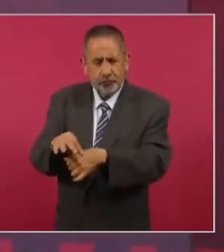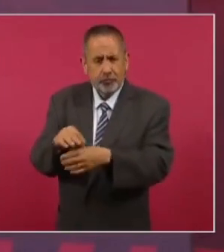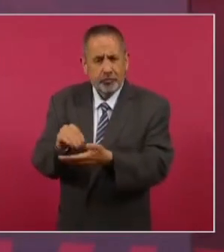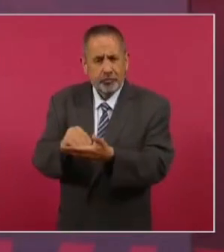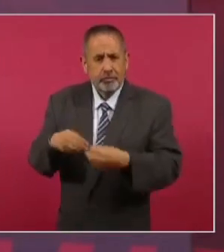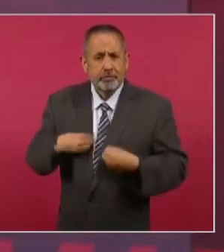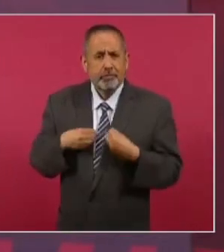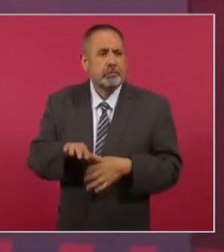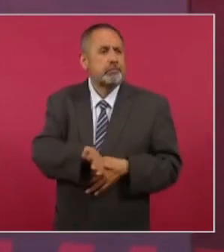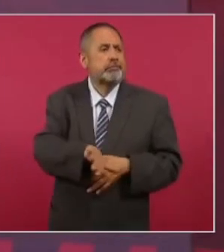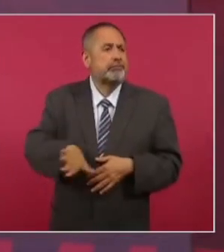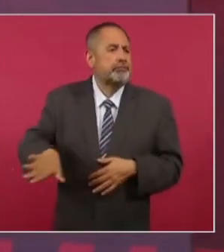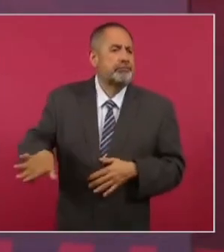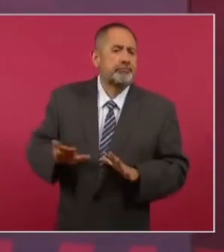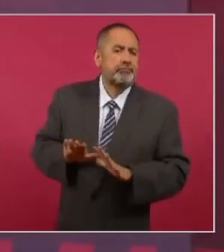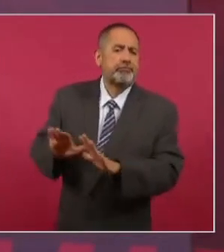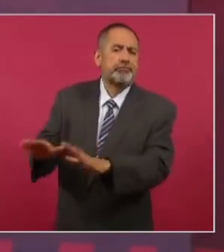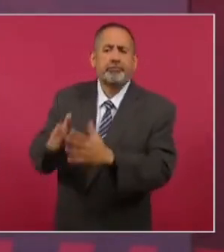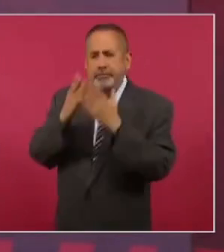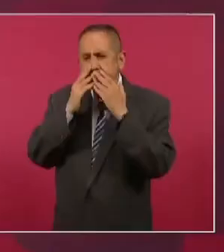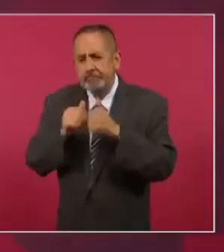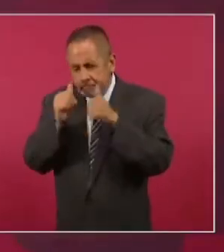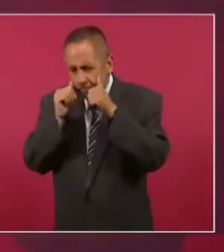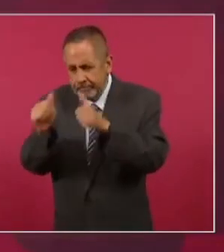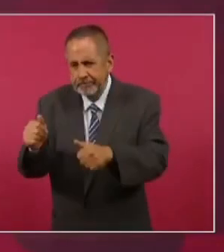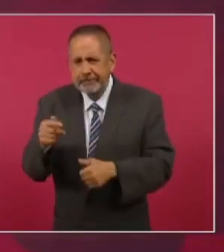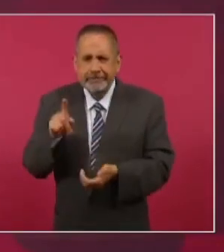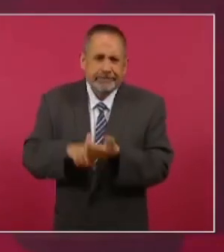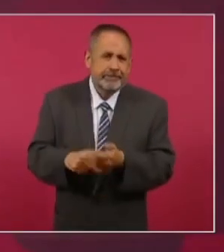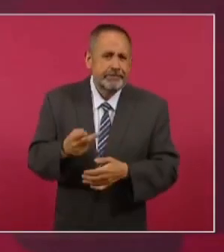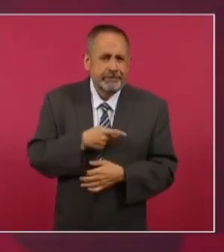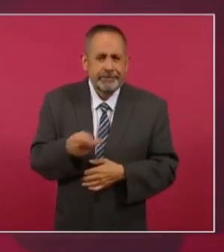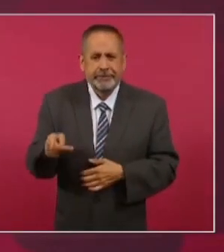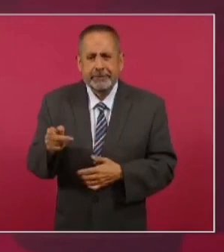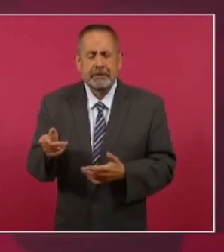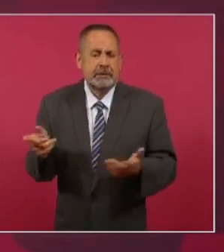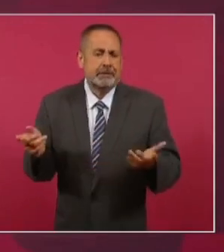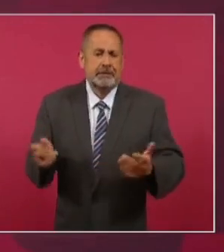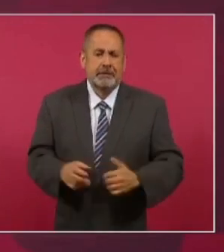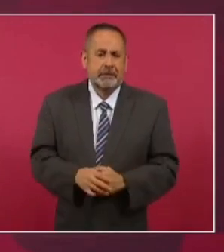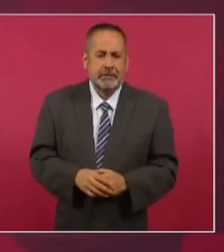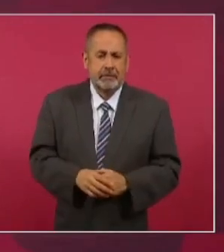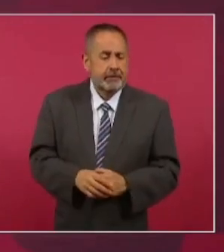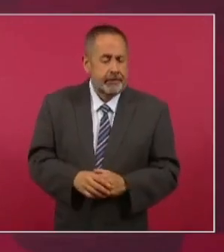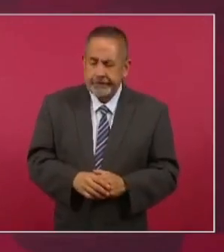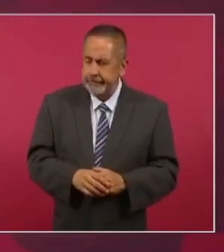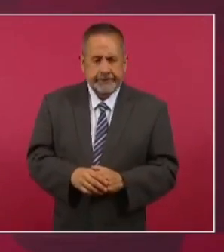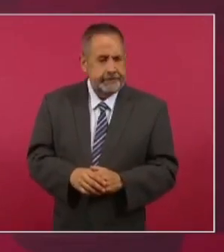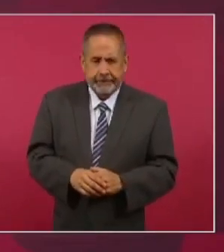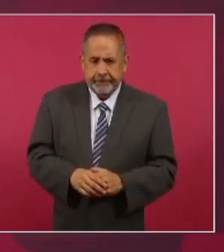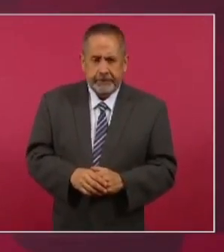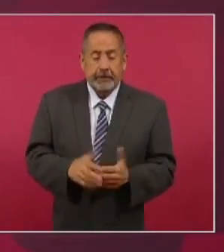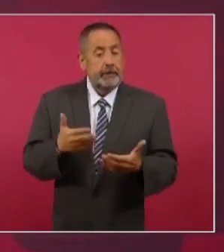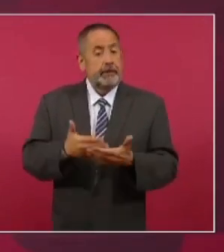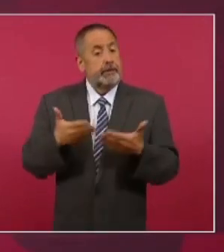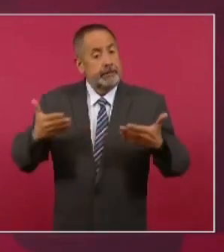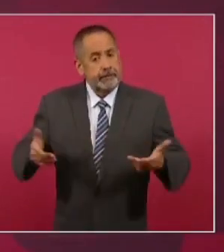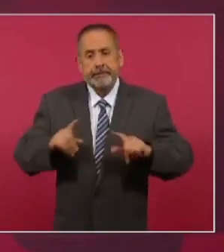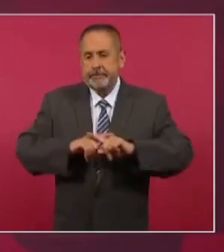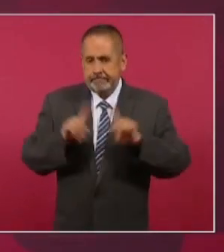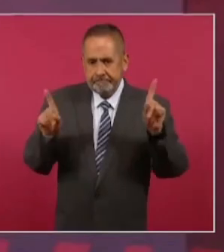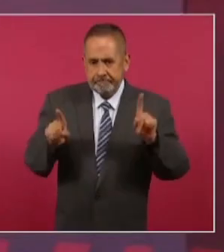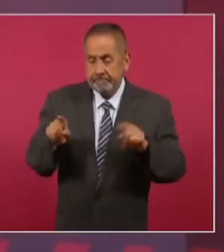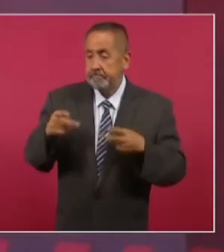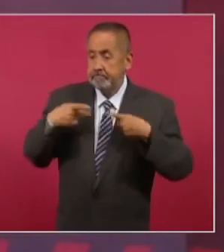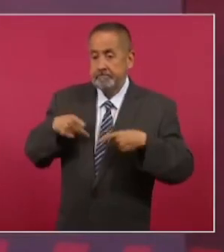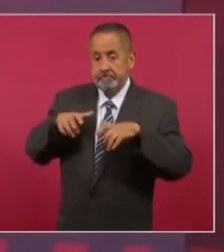marginadas sin atención en la pobreza pues ahora esa